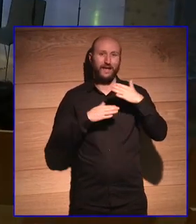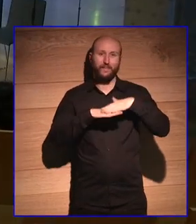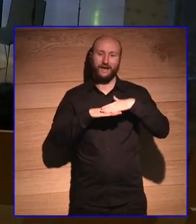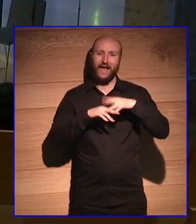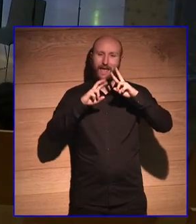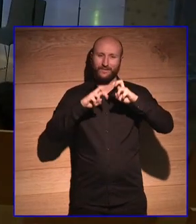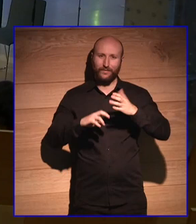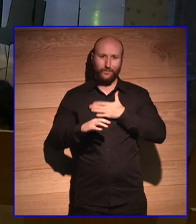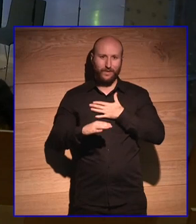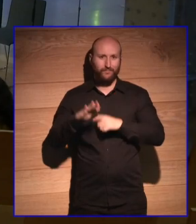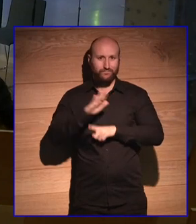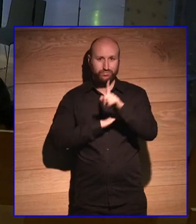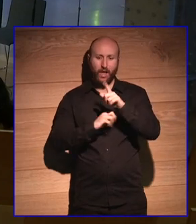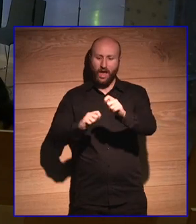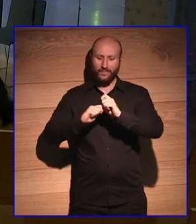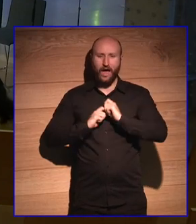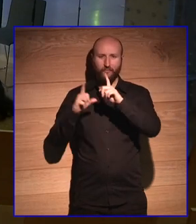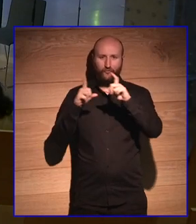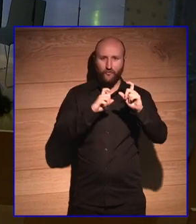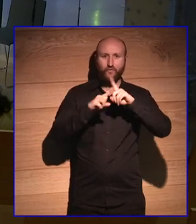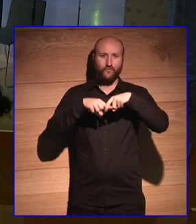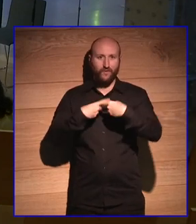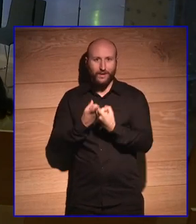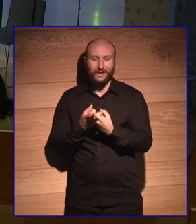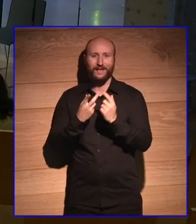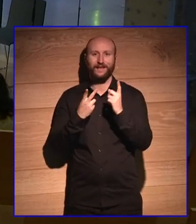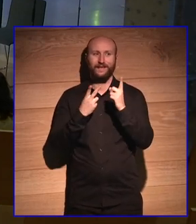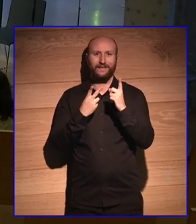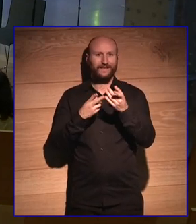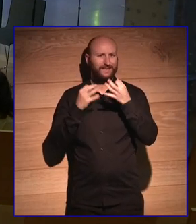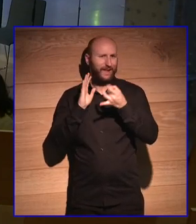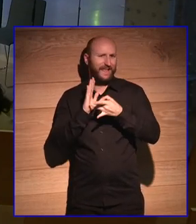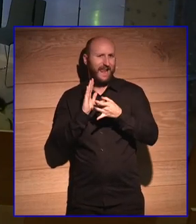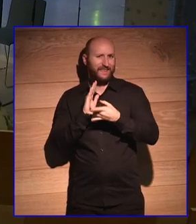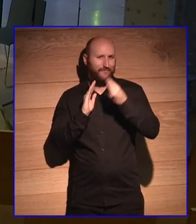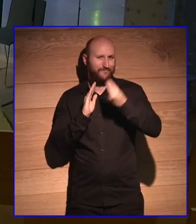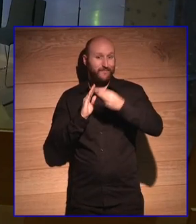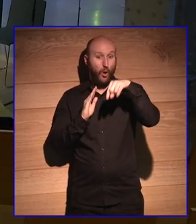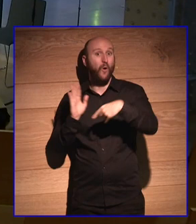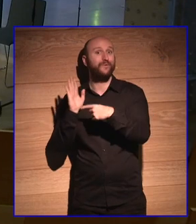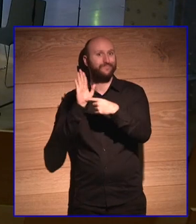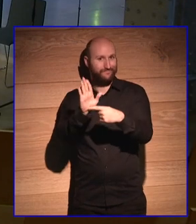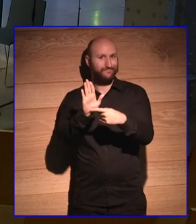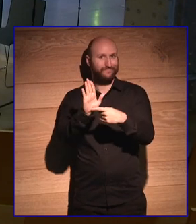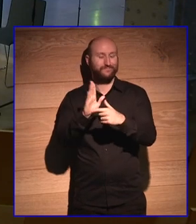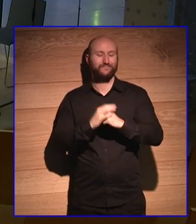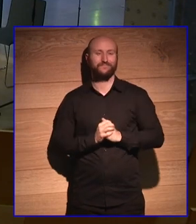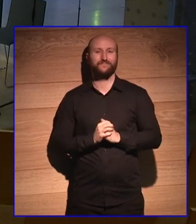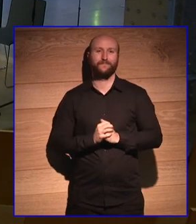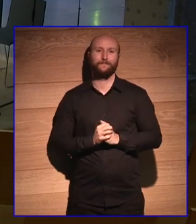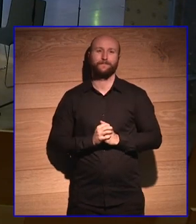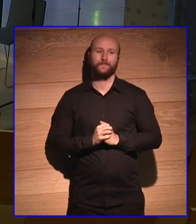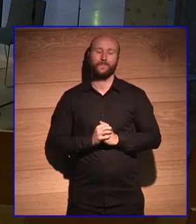me ha facilitado fotografías de la familia con la máxima calidad posible que os voy a mostrar hoy hemos intentado